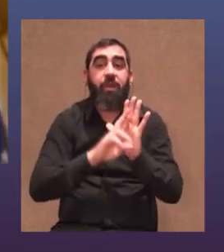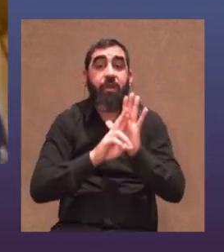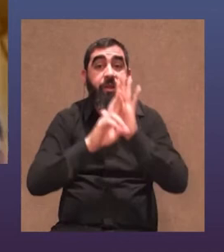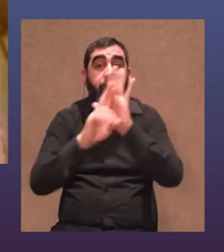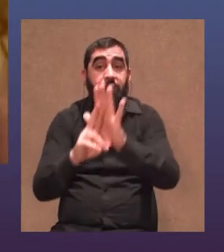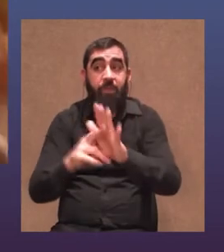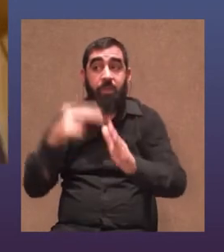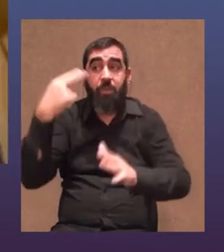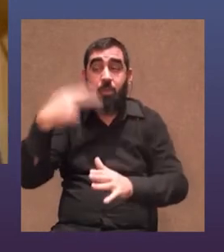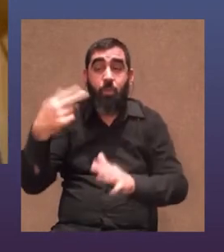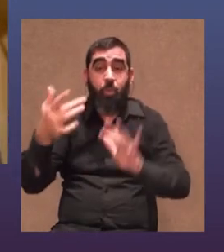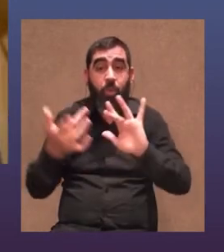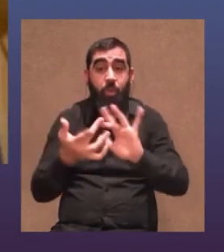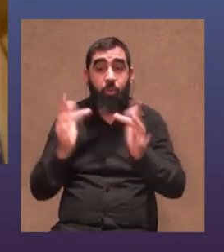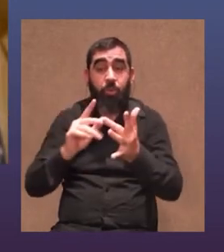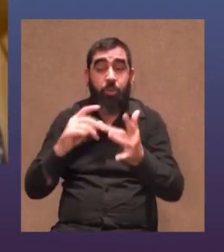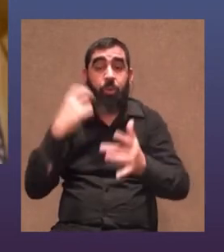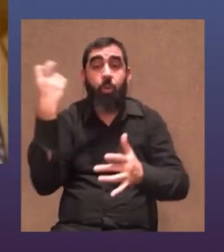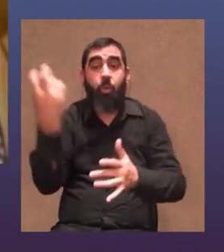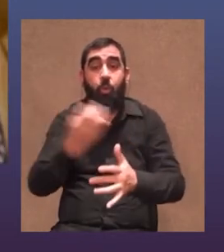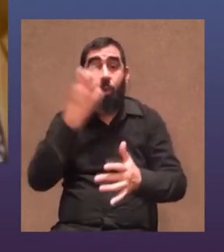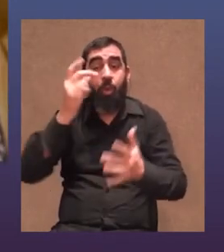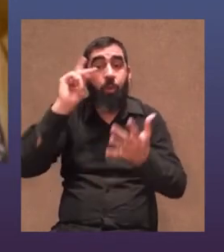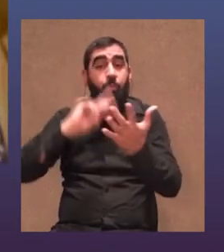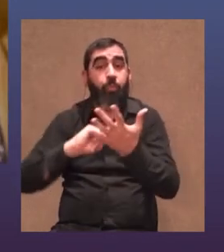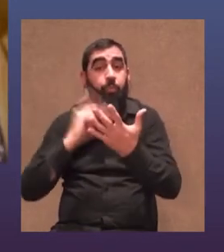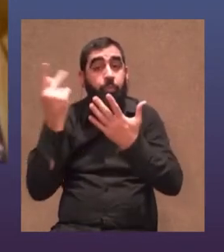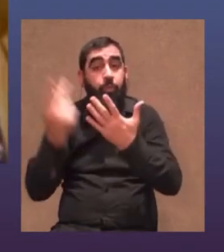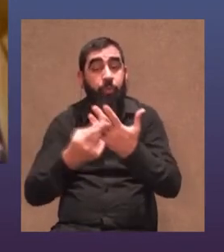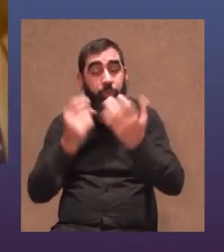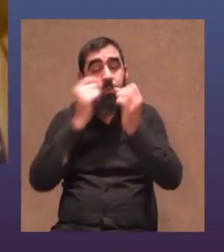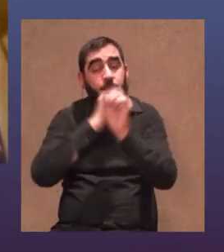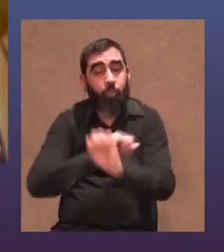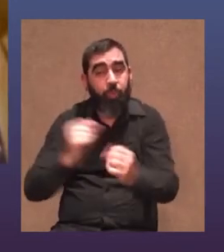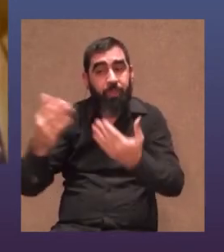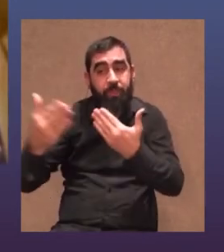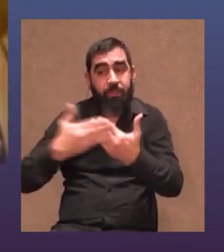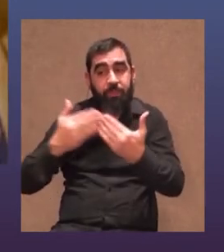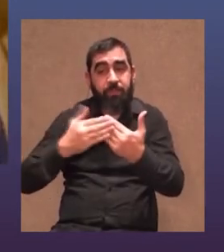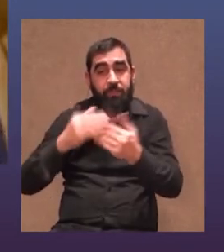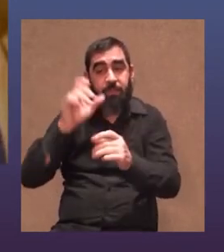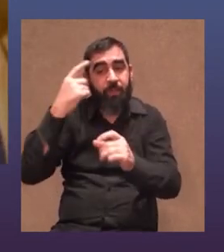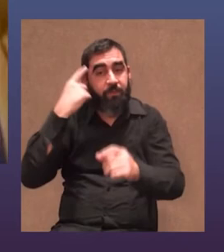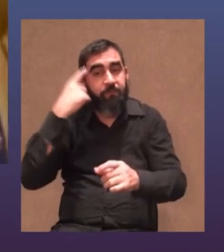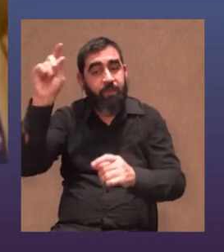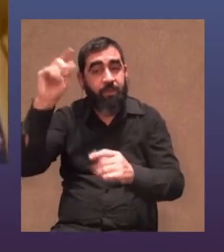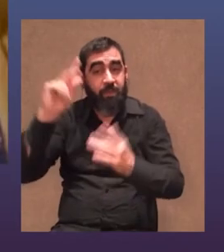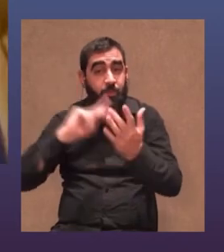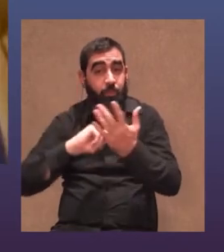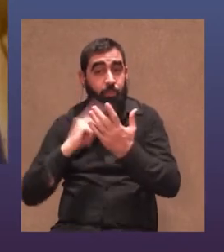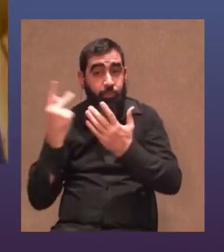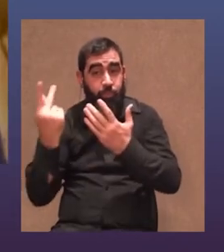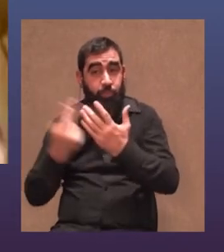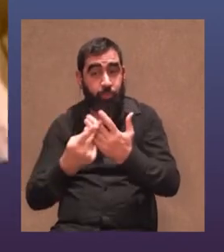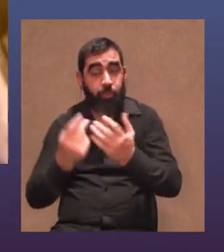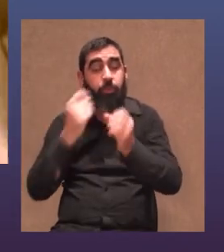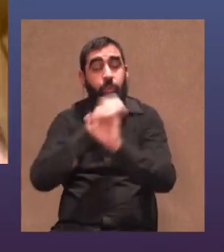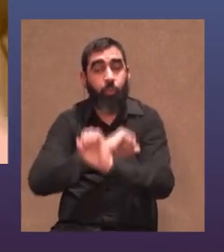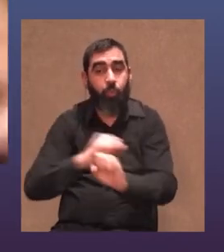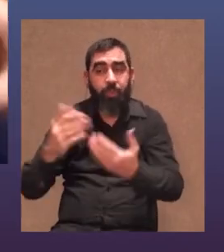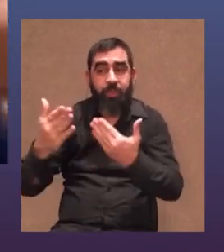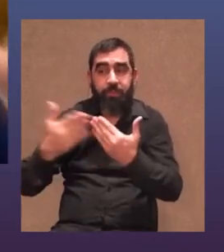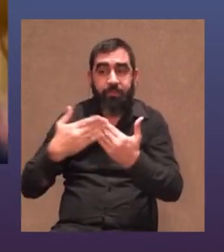referentes, de buscar un proyecto que pueda acercar, que se pueda crear un proyecto que pueda